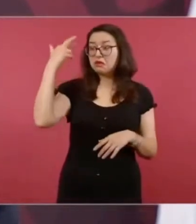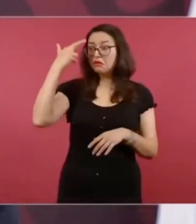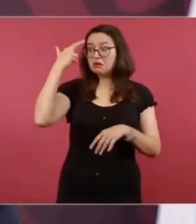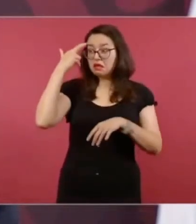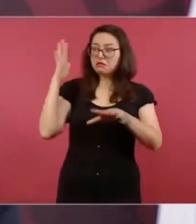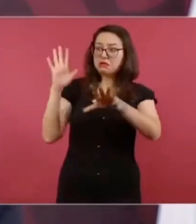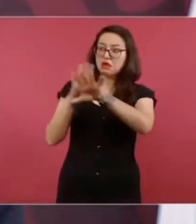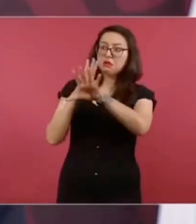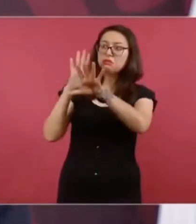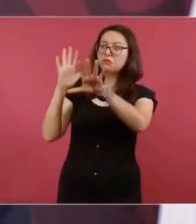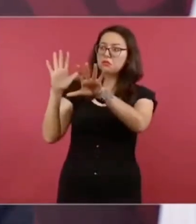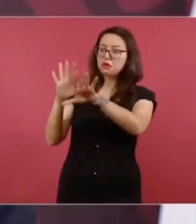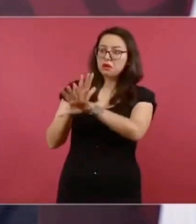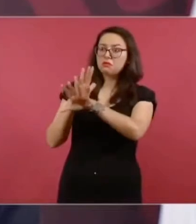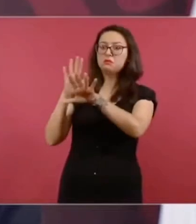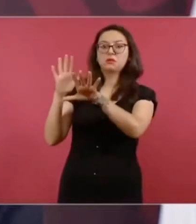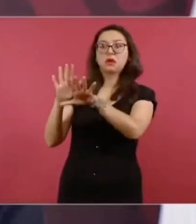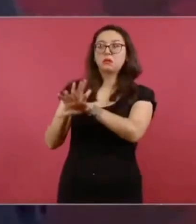siglos